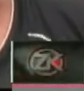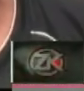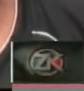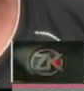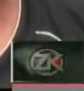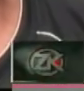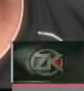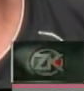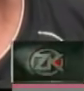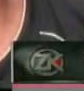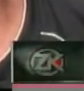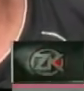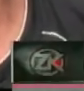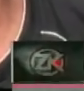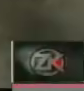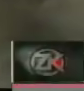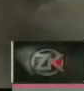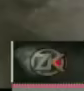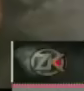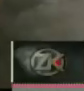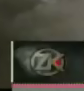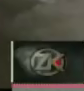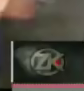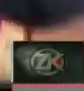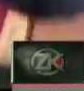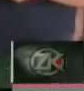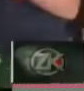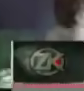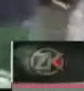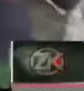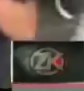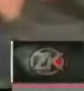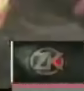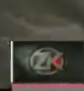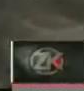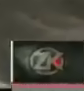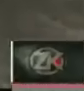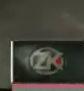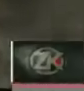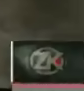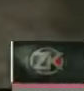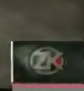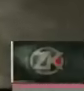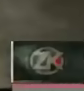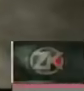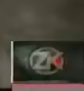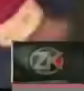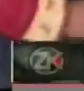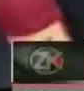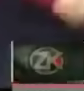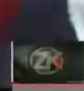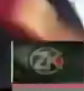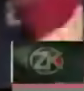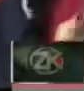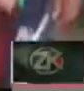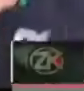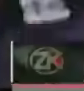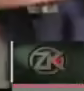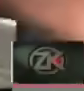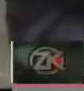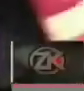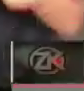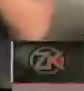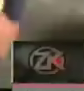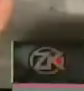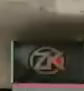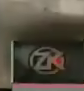hermano Antonio Cermeño, yo que el gimnasio estaba en decadencia, pues, él a través de su fundación, Cantarón Cermeño, que